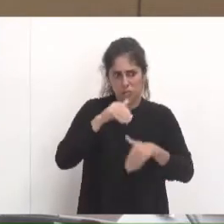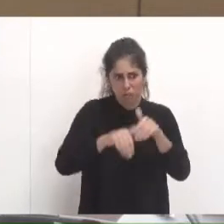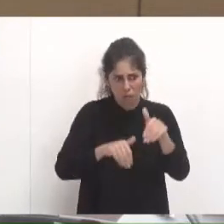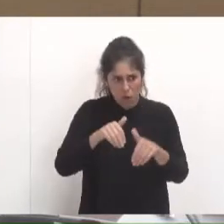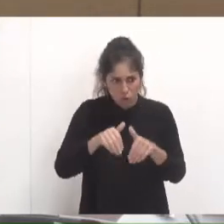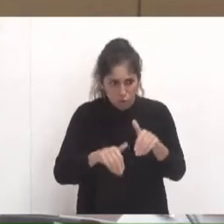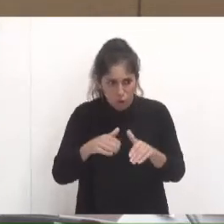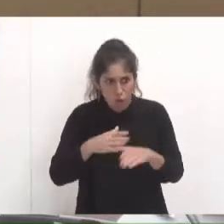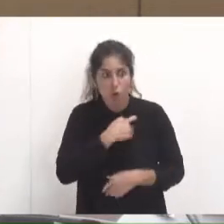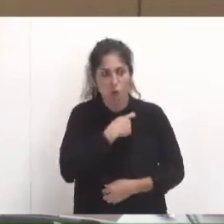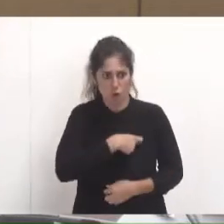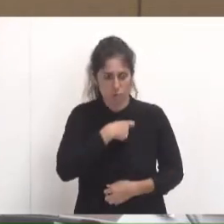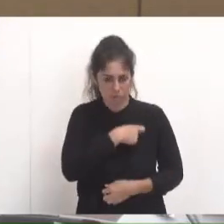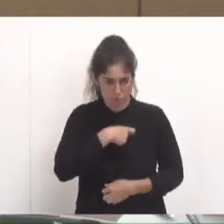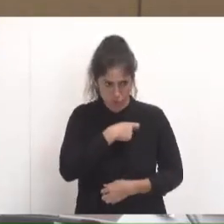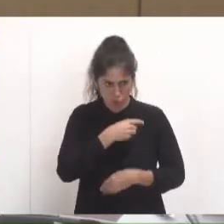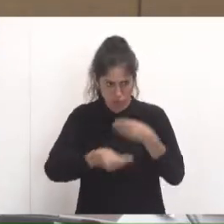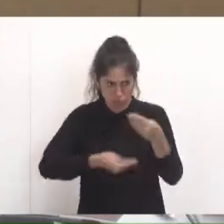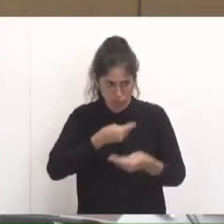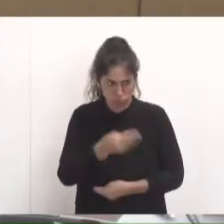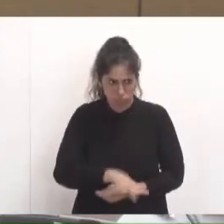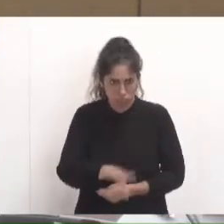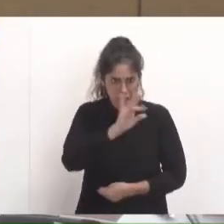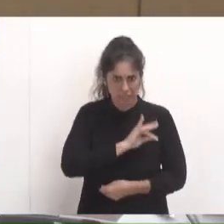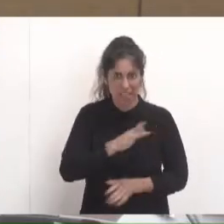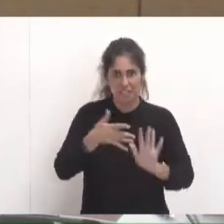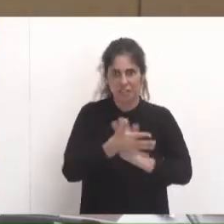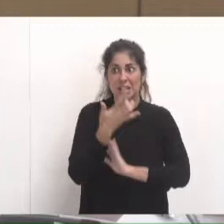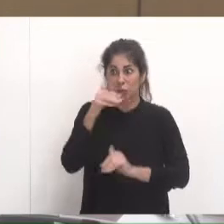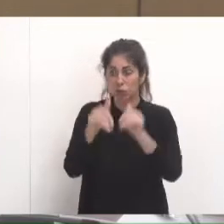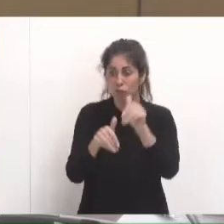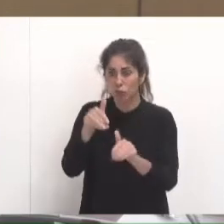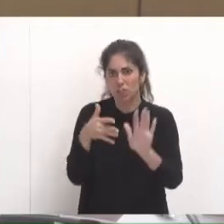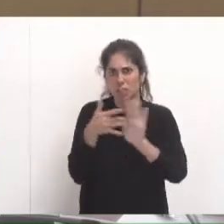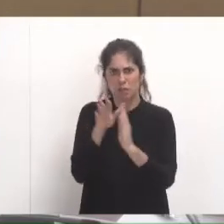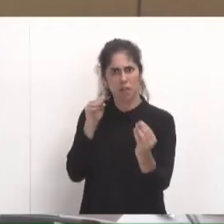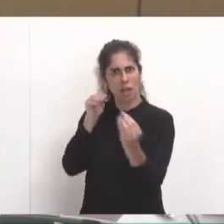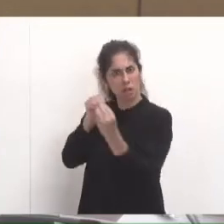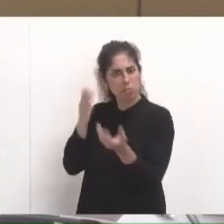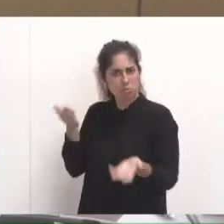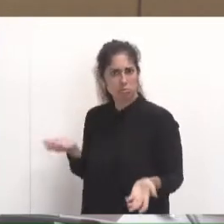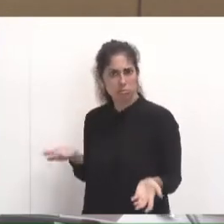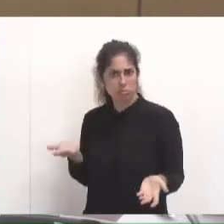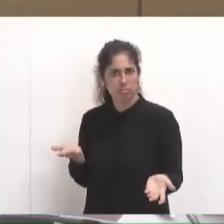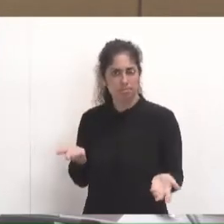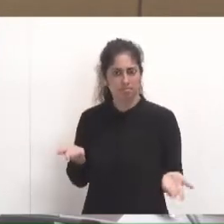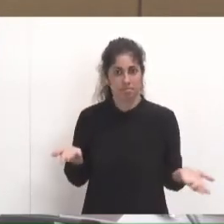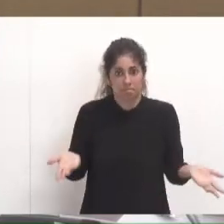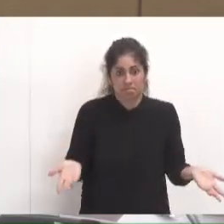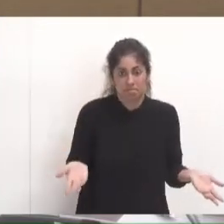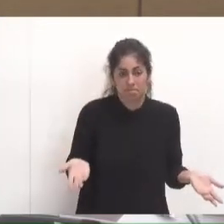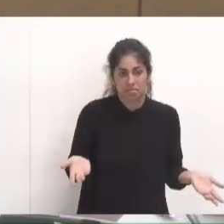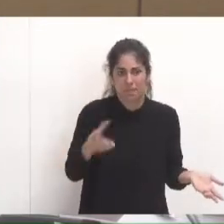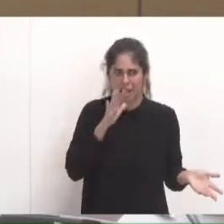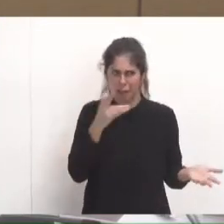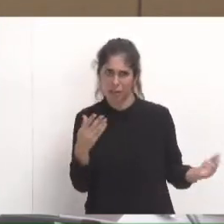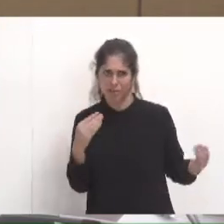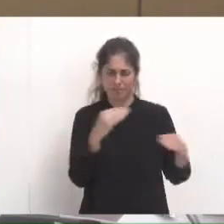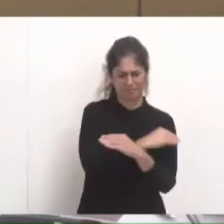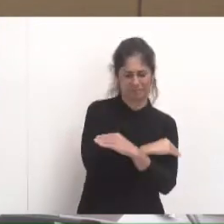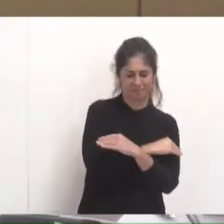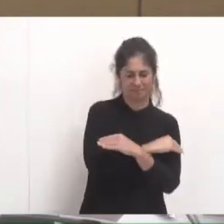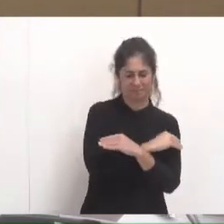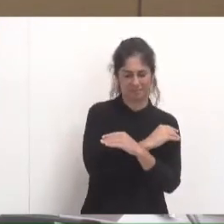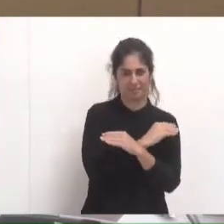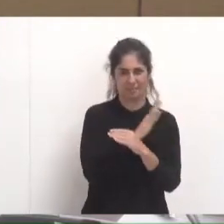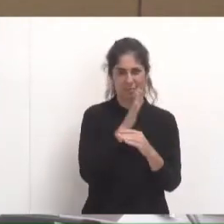cual me supongo que cuando uno vota algo es porque comparte esa opinión. Entonces, esa es la contradicción que